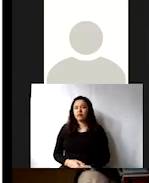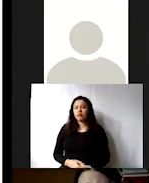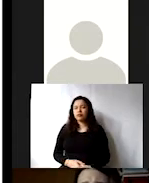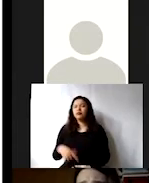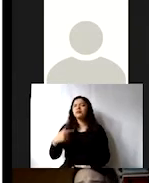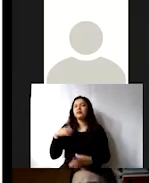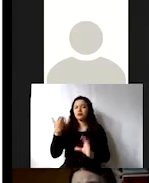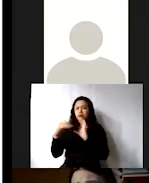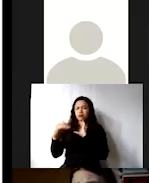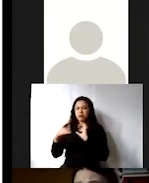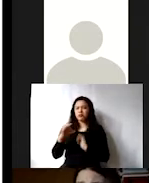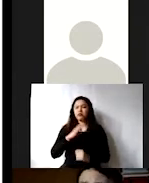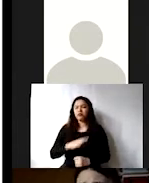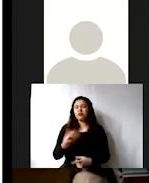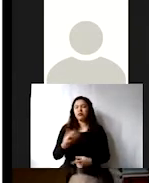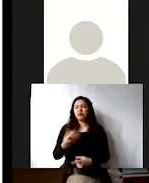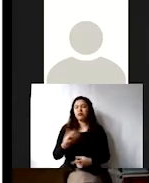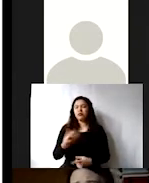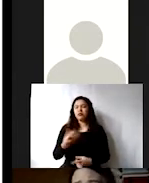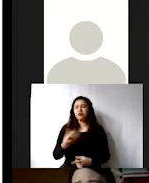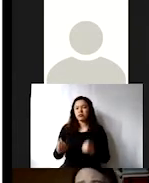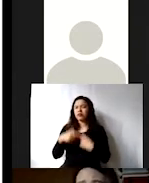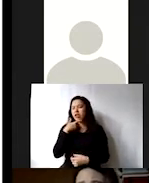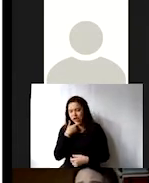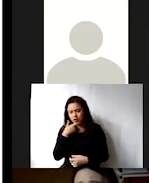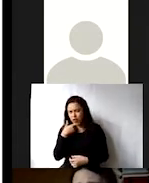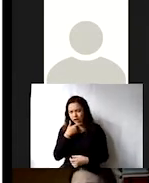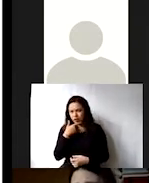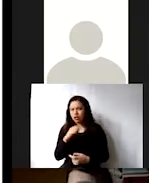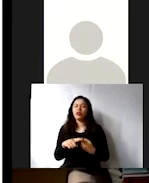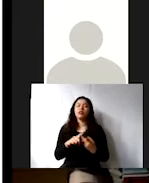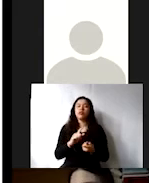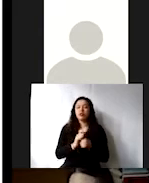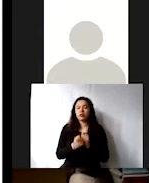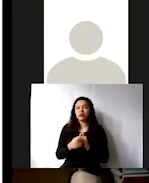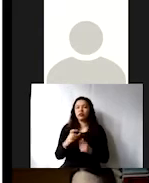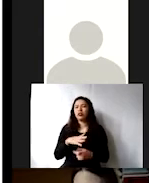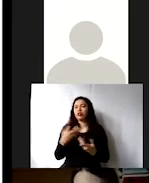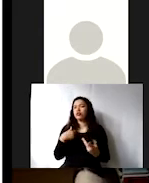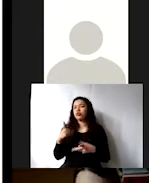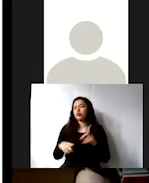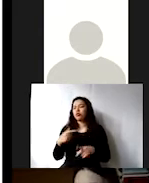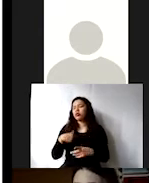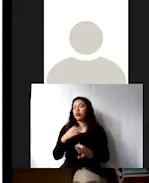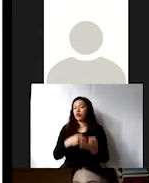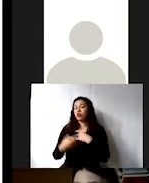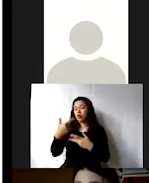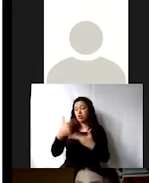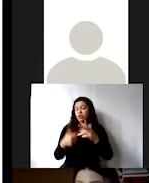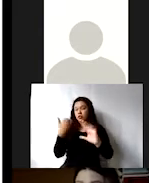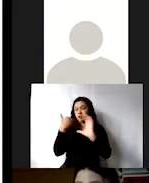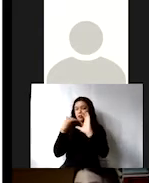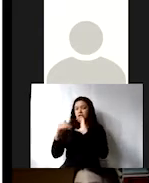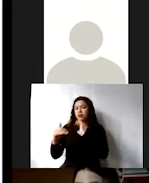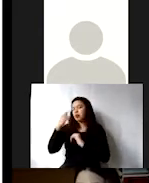ir pasando. Algunas están en inglés, otras sí tienen traducción, ya depende, pero bueno, yo se las mando todas para ver cuáles les pueden